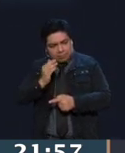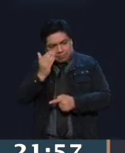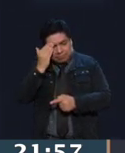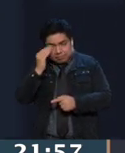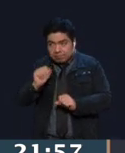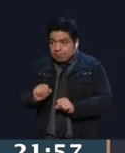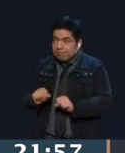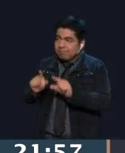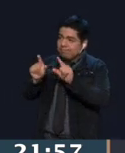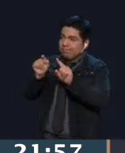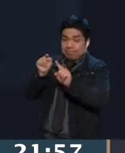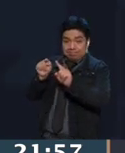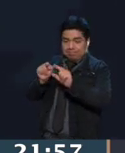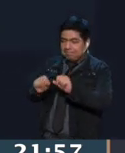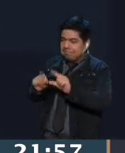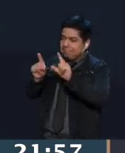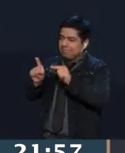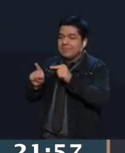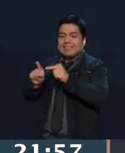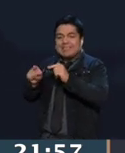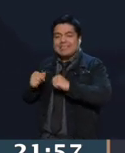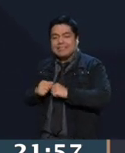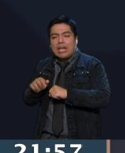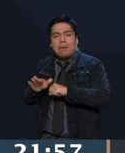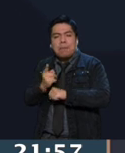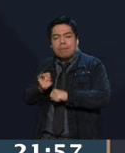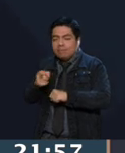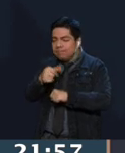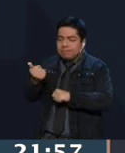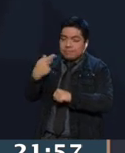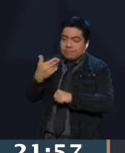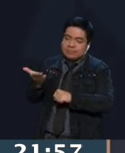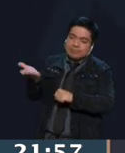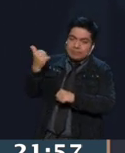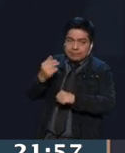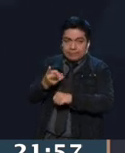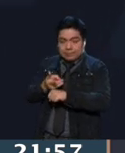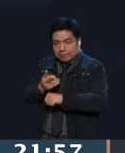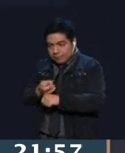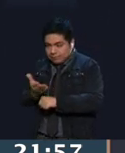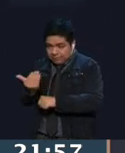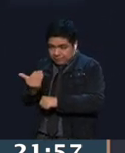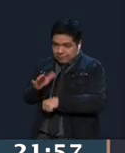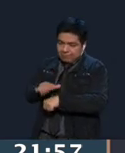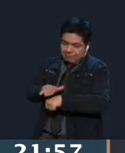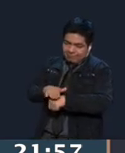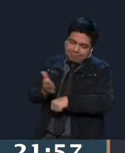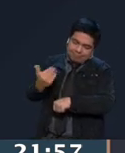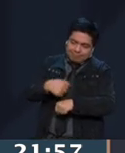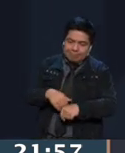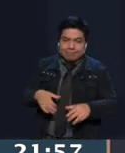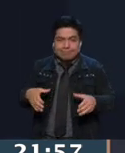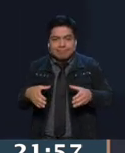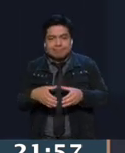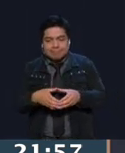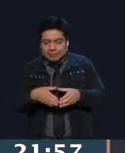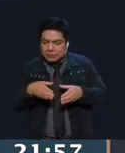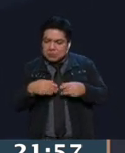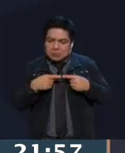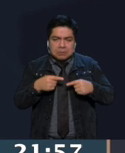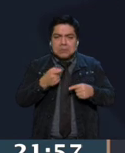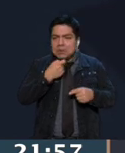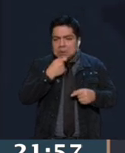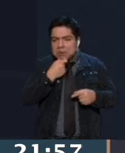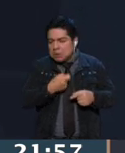cartel que hicieron la Comunidad de la Tierra del Maíz para invitar a que otras personas, habitantes de la Ciudad de México, se sumen a esta comunidad. Es una comunidad diversa,